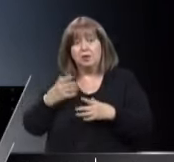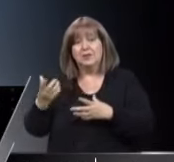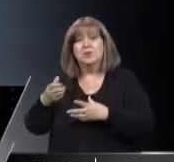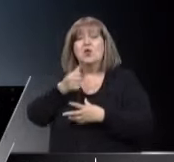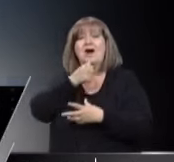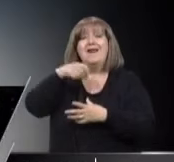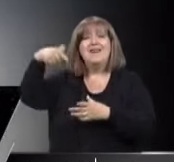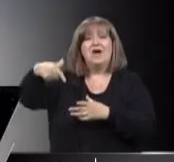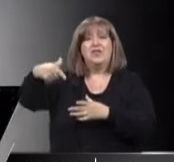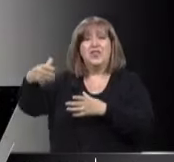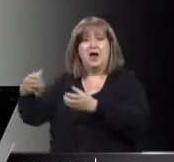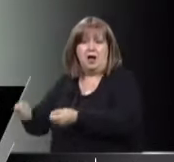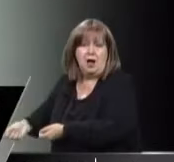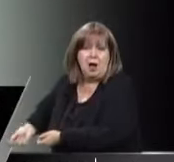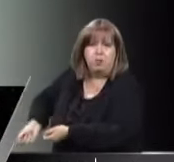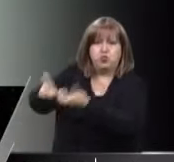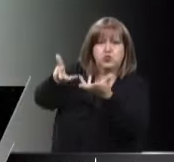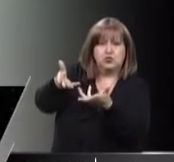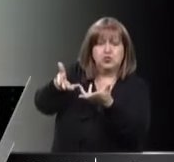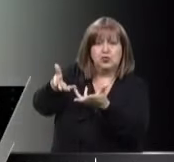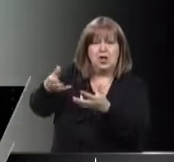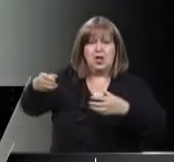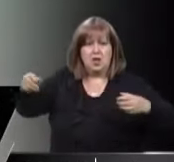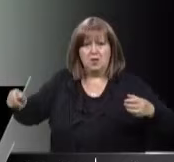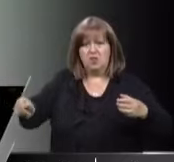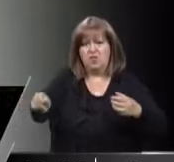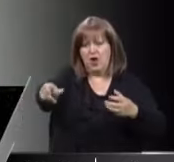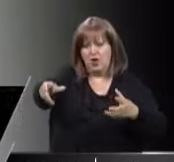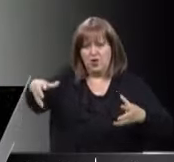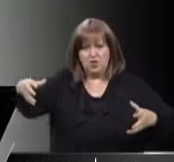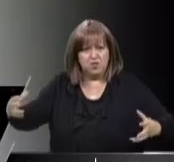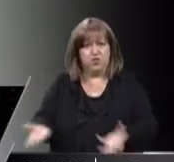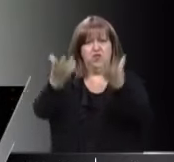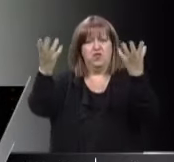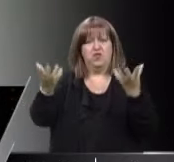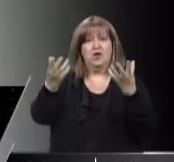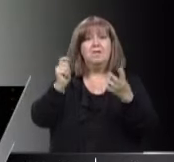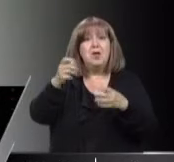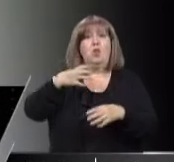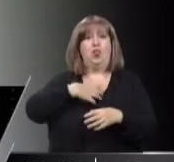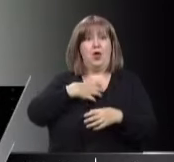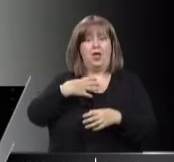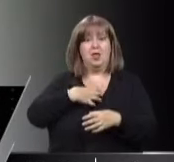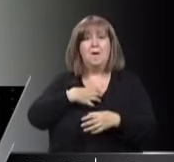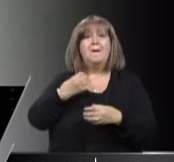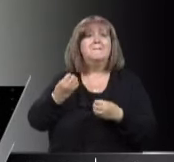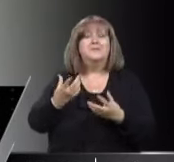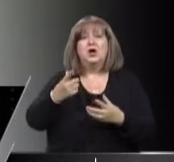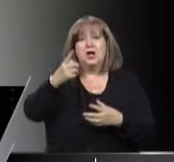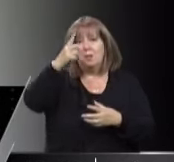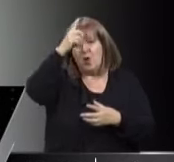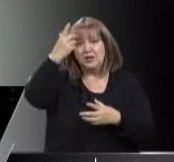para evitar que les retengan el Bake el auto en este caso no esto pero